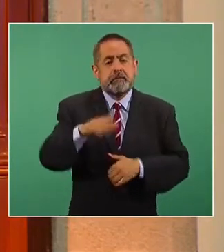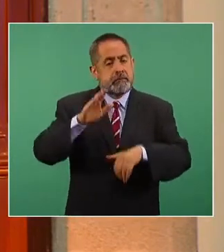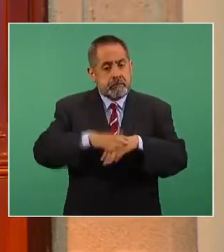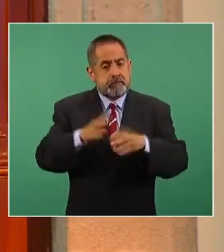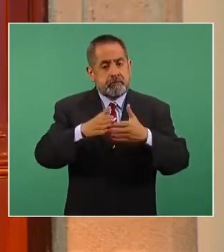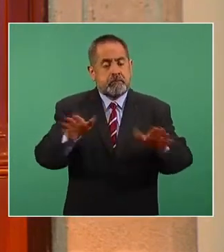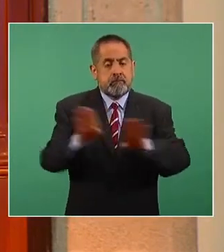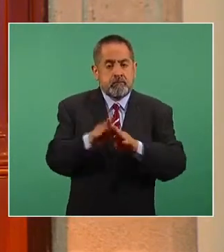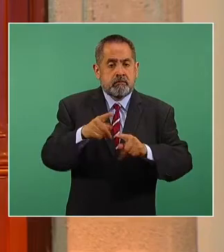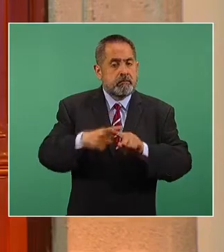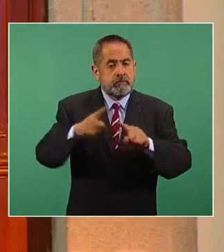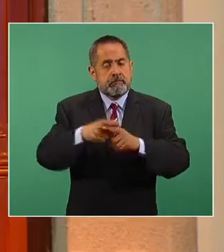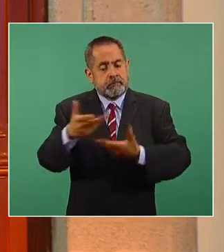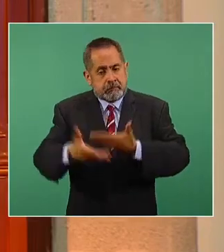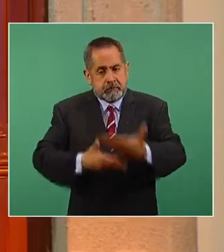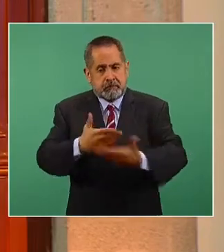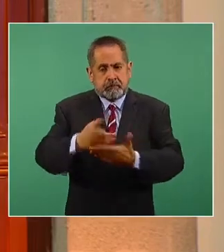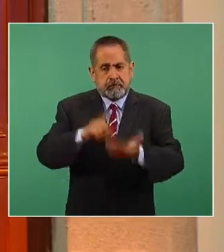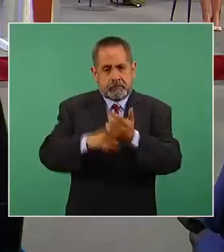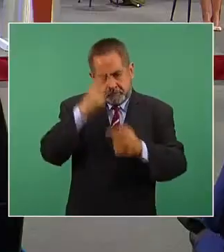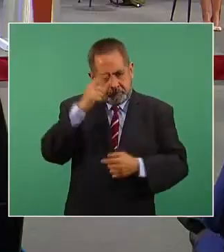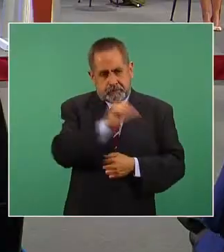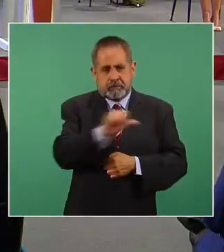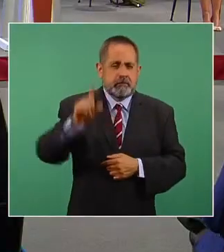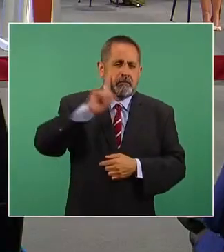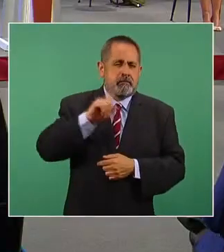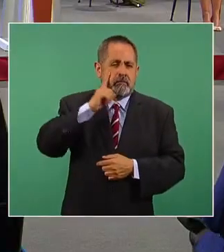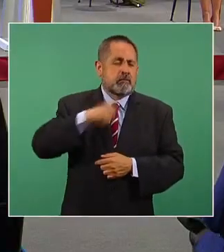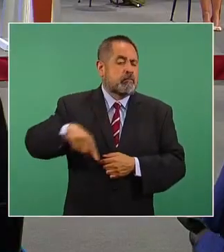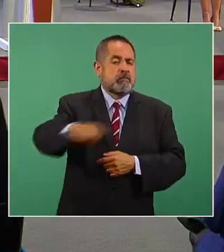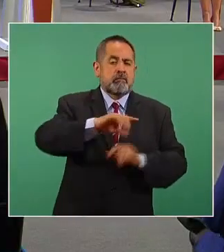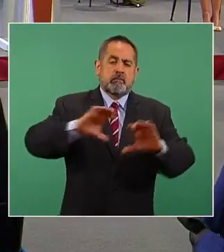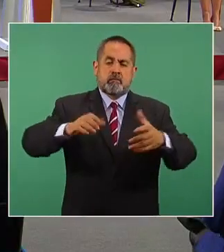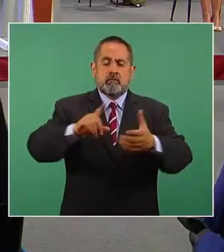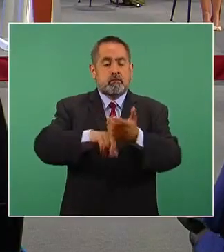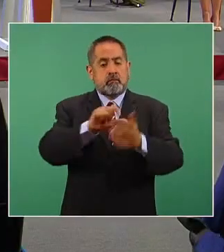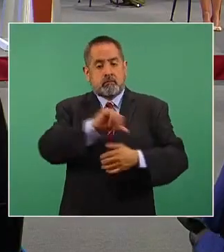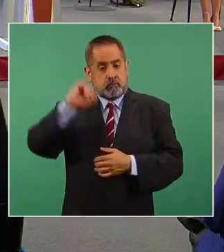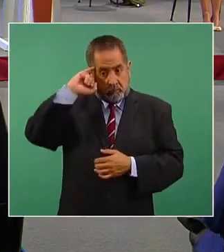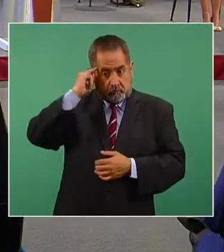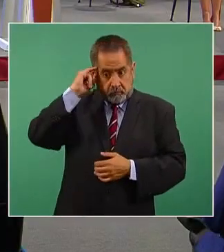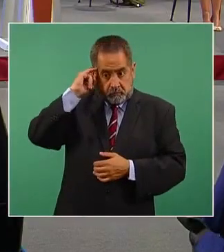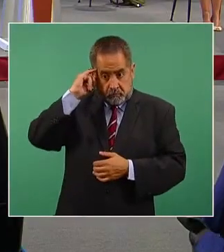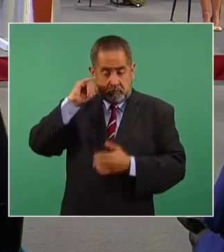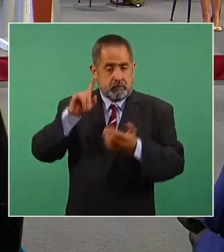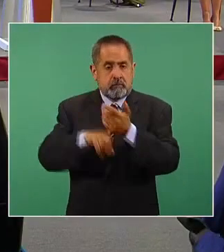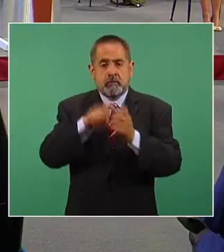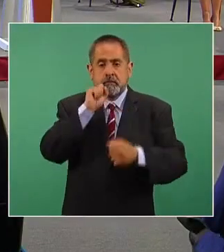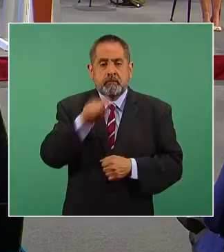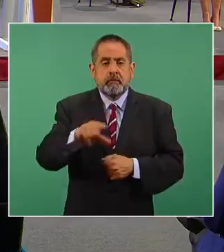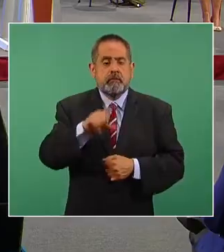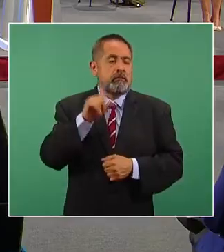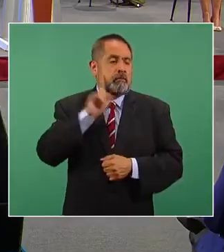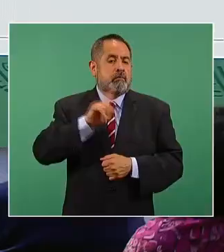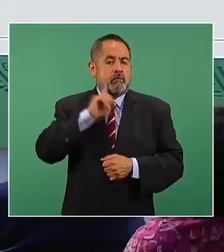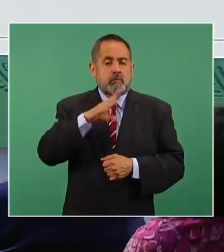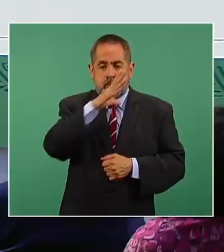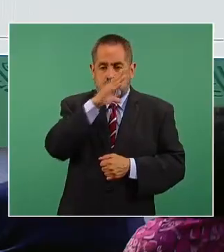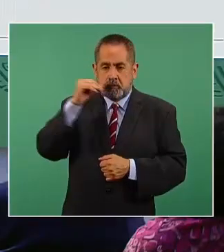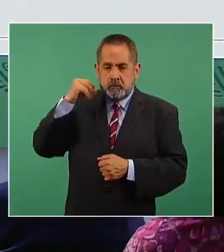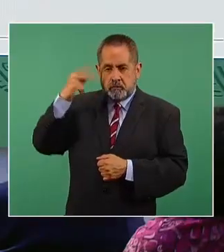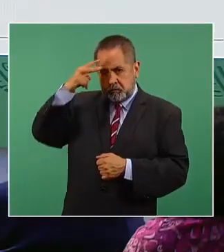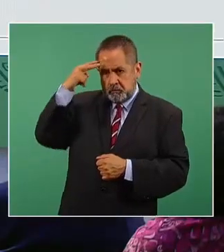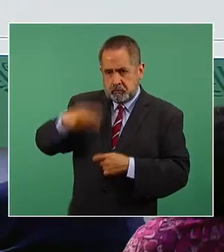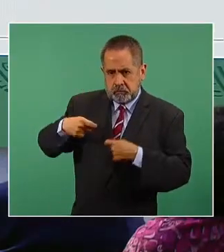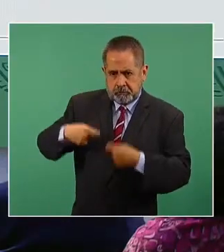ampliar los servicios para atender a las mujeres en las comunidades indígenas y a las mujeres afromexicanas. Y un